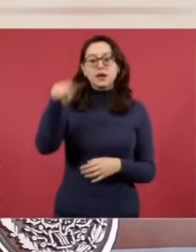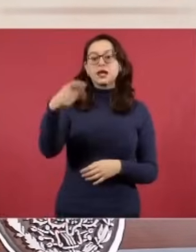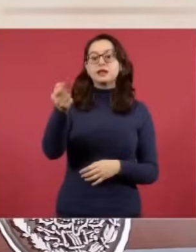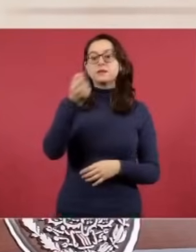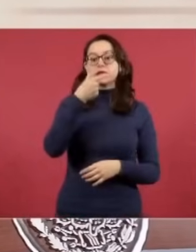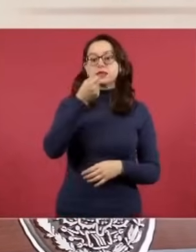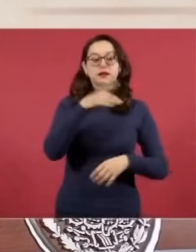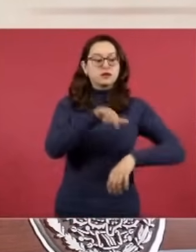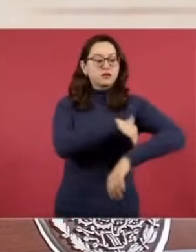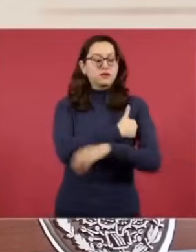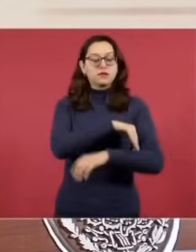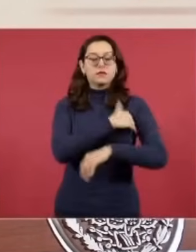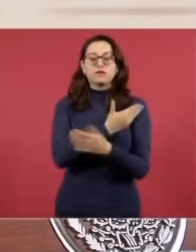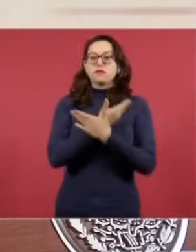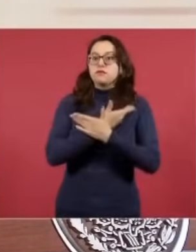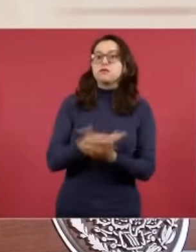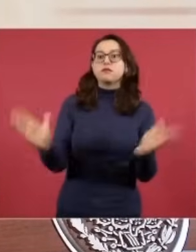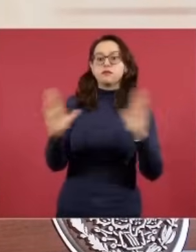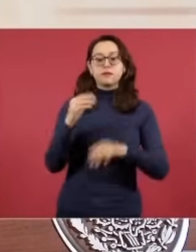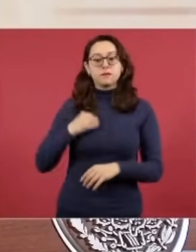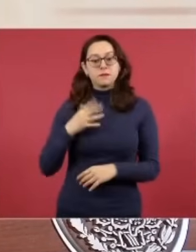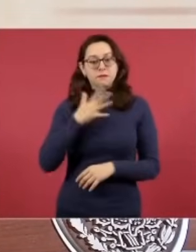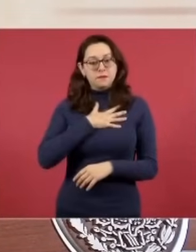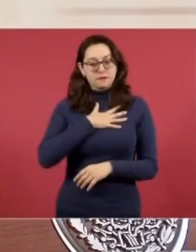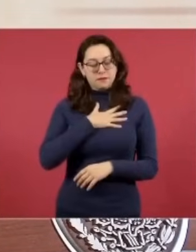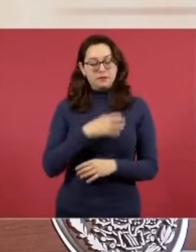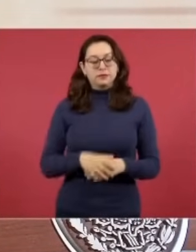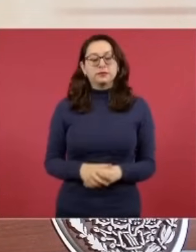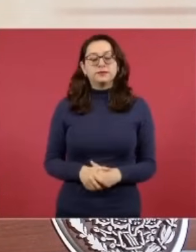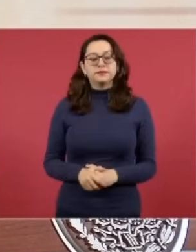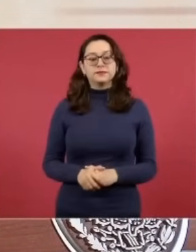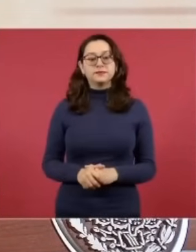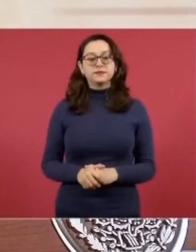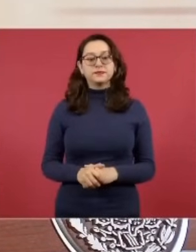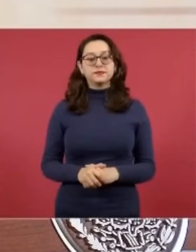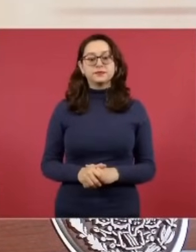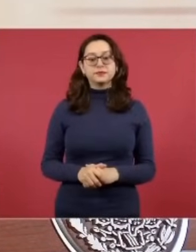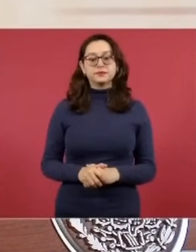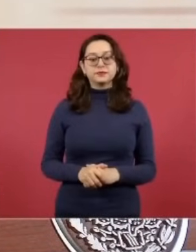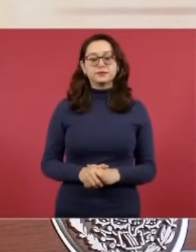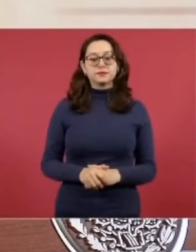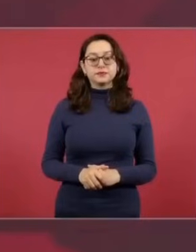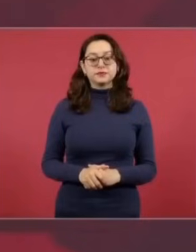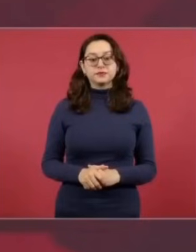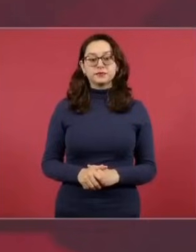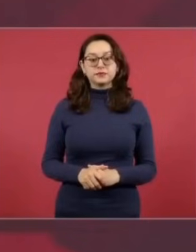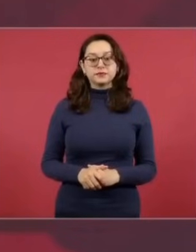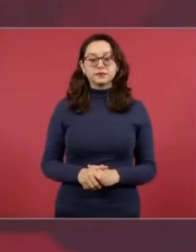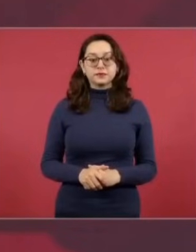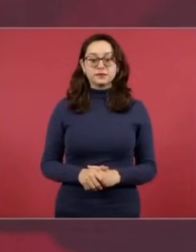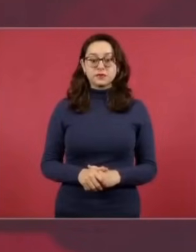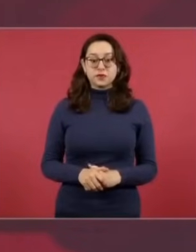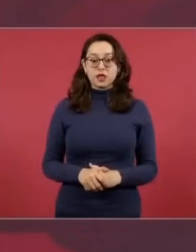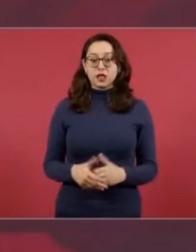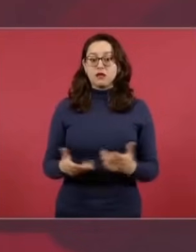Inmediatamente la derecha, junta con su candidato Xóchitl Gálvez, se ponen a criticar este proyecto del